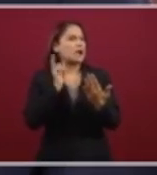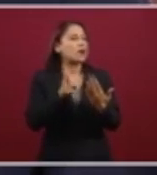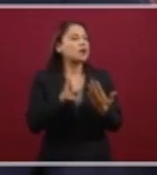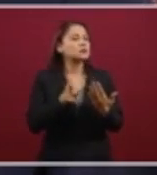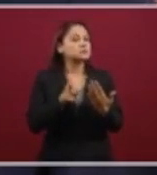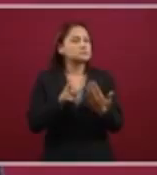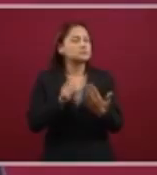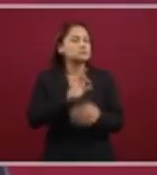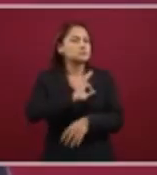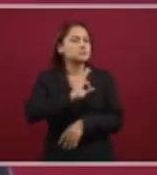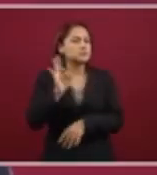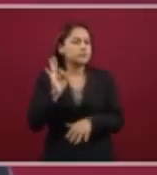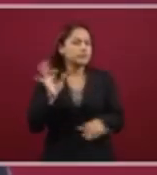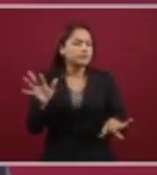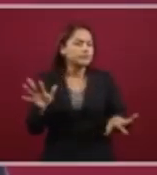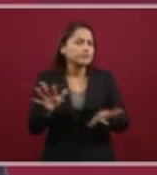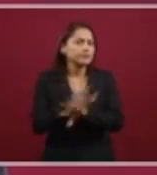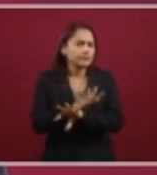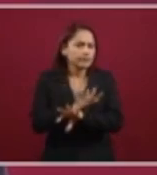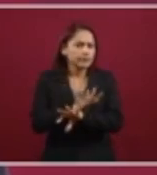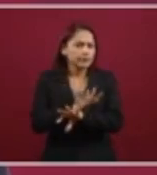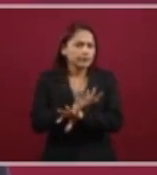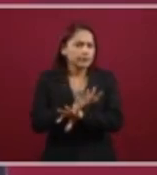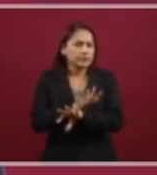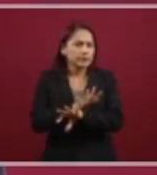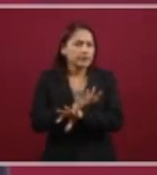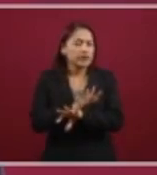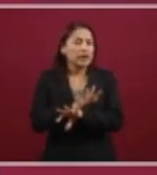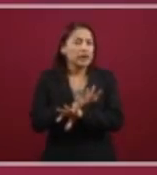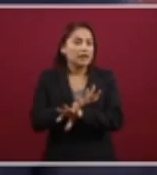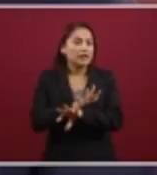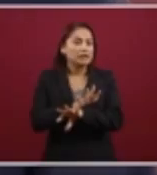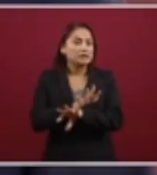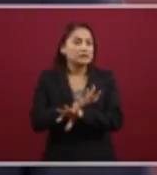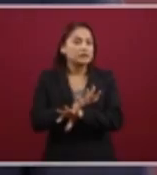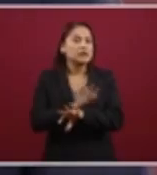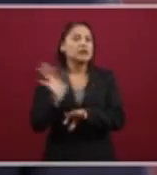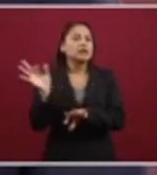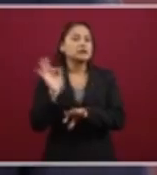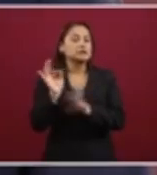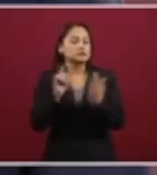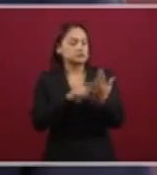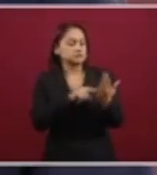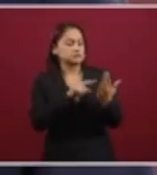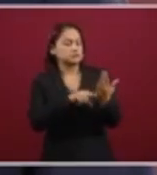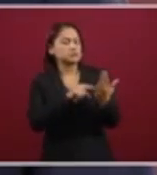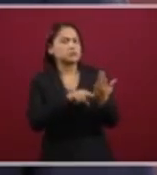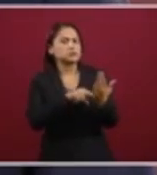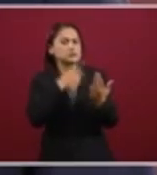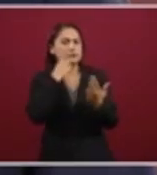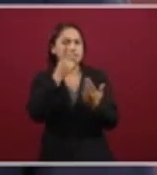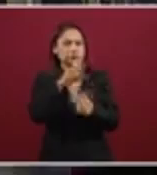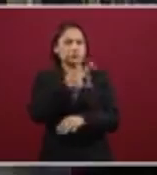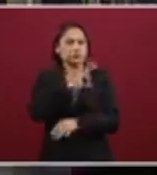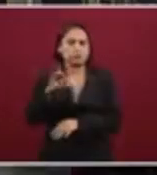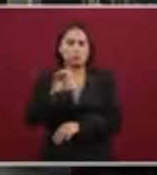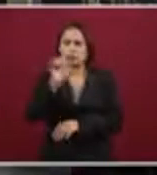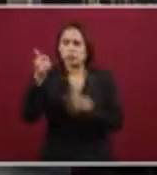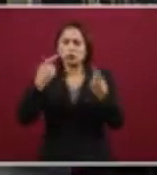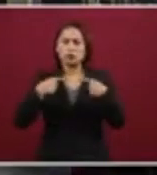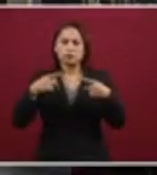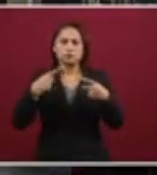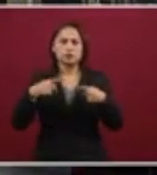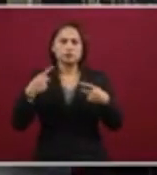que haya funcionarios que ganen más que el presidente? Los nuevos ministros, presidente, ganan